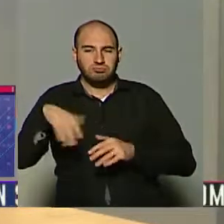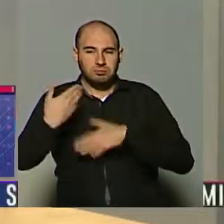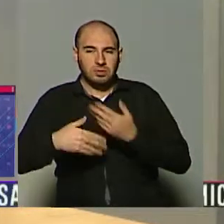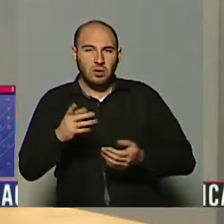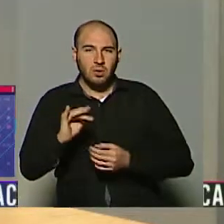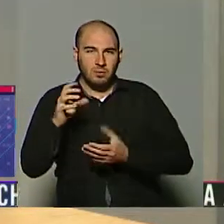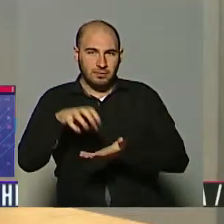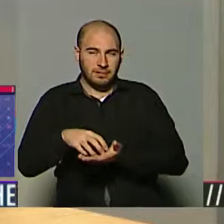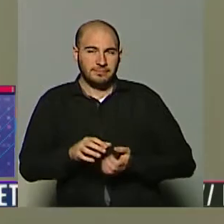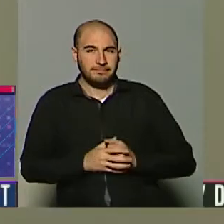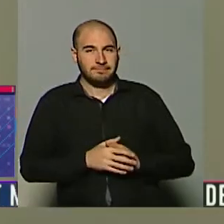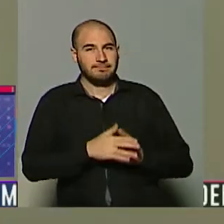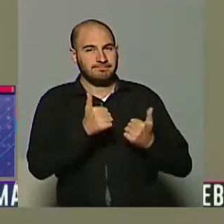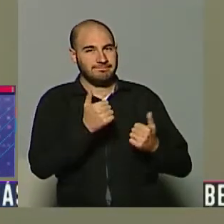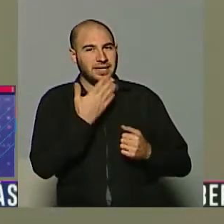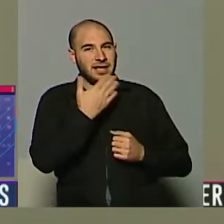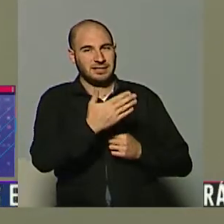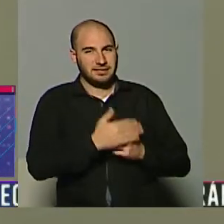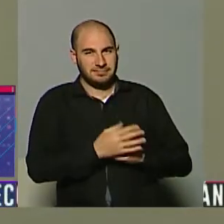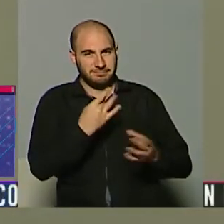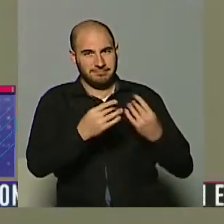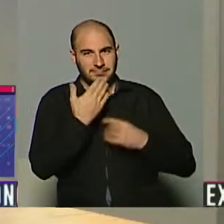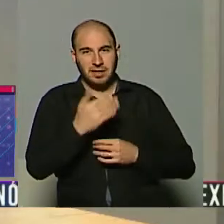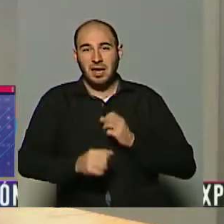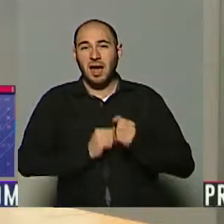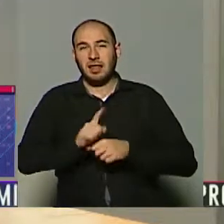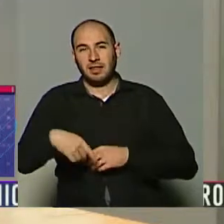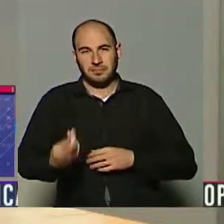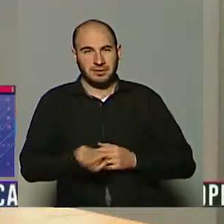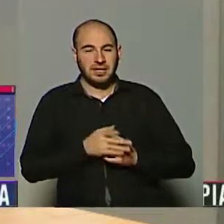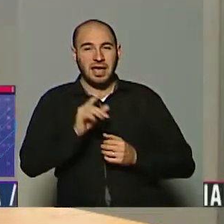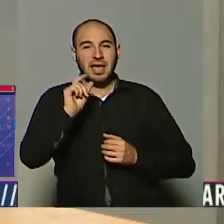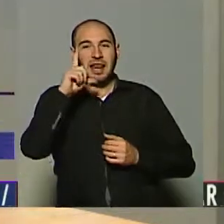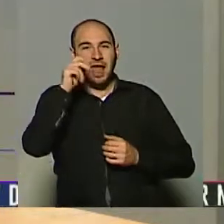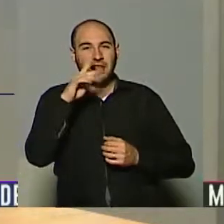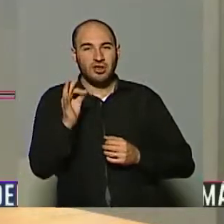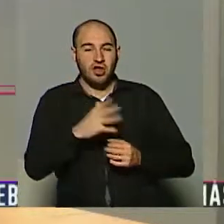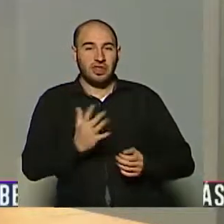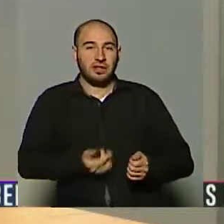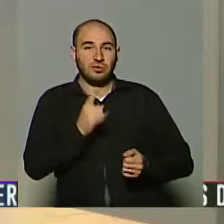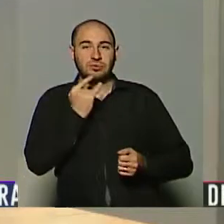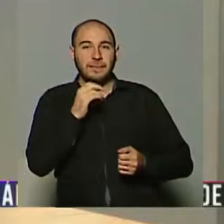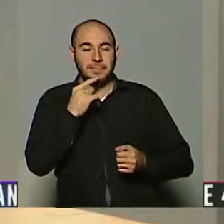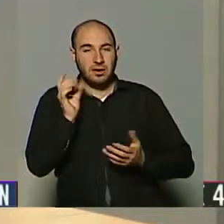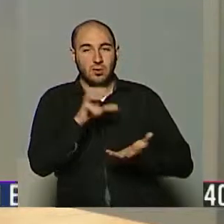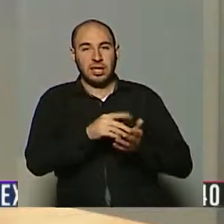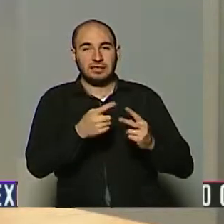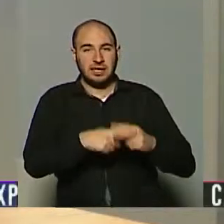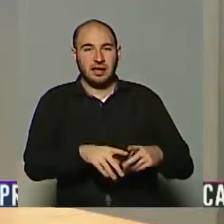desde la unidad, ¿sí? Cómo no, muchas gracias por la invitación. Será hasta cualquier momento. Leandro Sorbelo, director de la UTAPI, que es la unidad